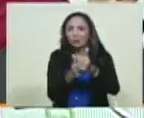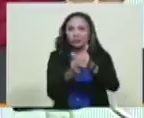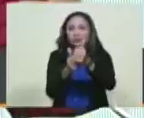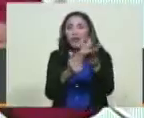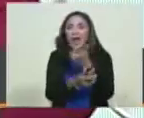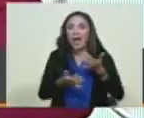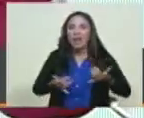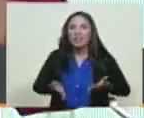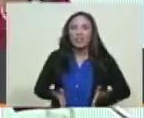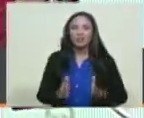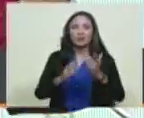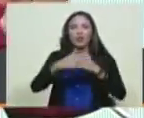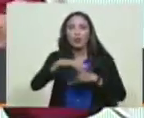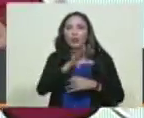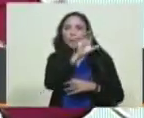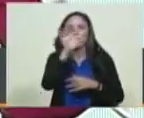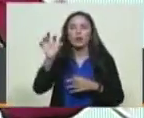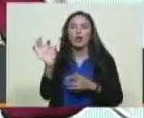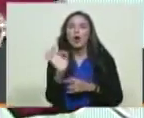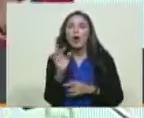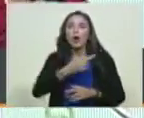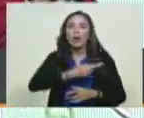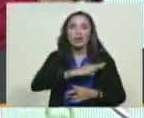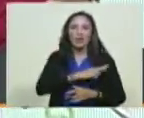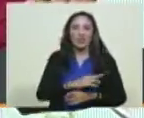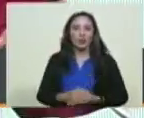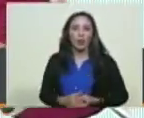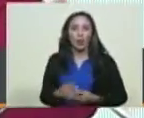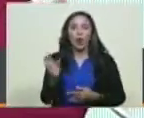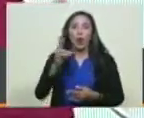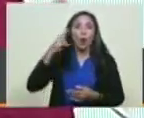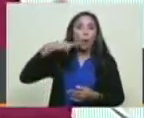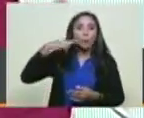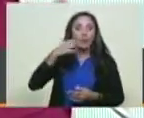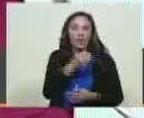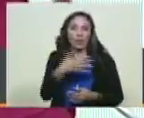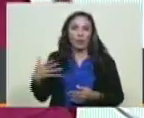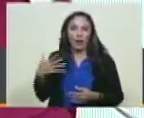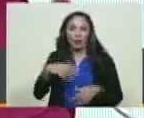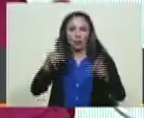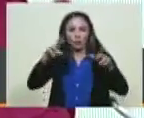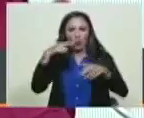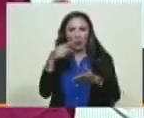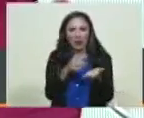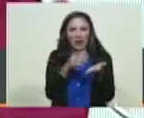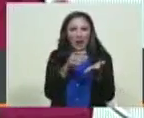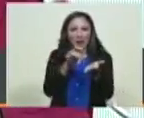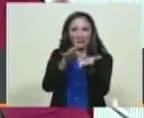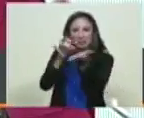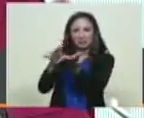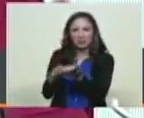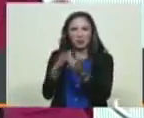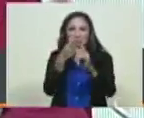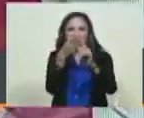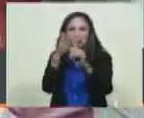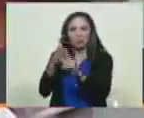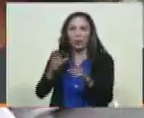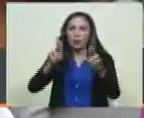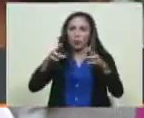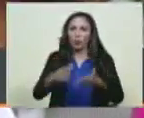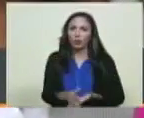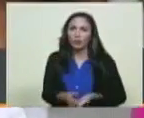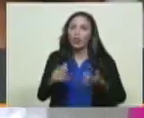nacionalidad por su religión por su color de piel venezuela el país del